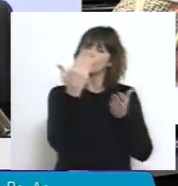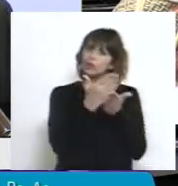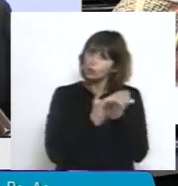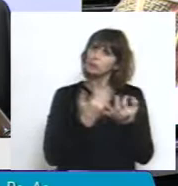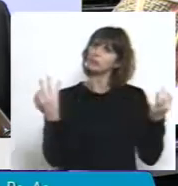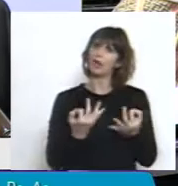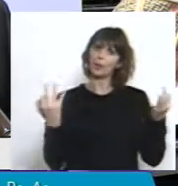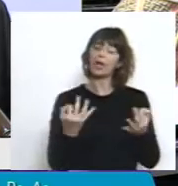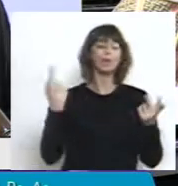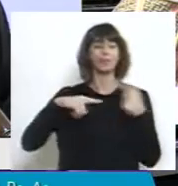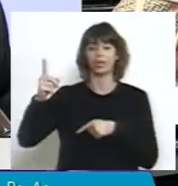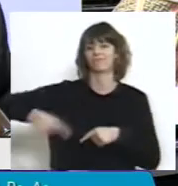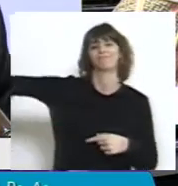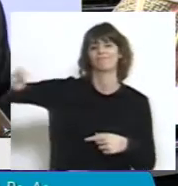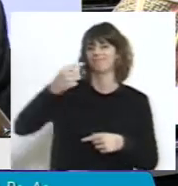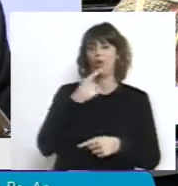hacen porque